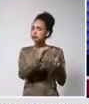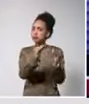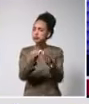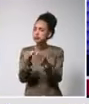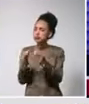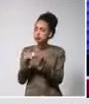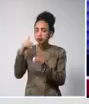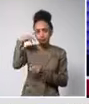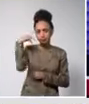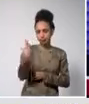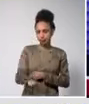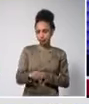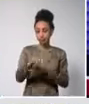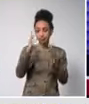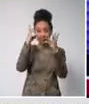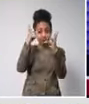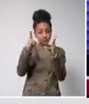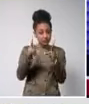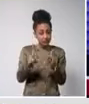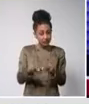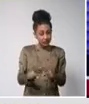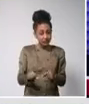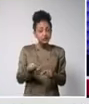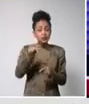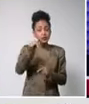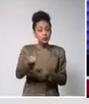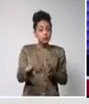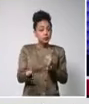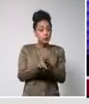el acumulado desde que empezó la epidemia, el